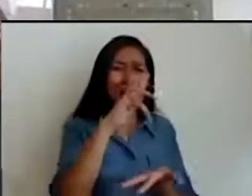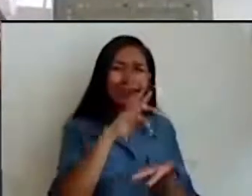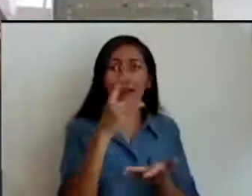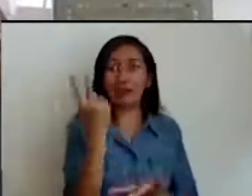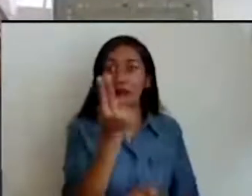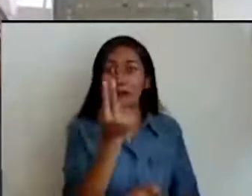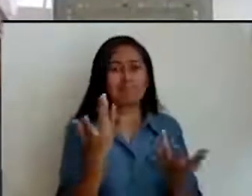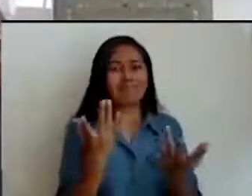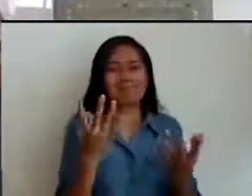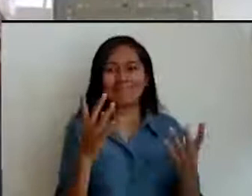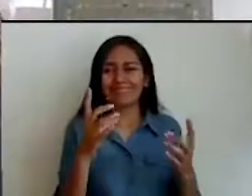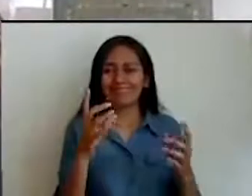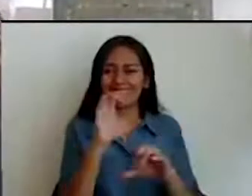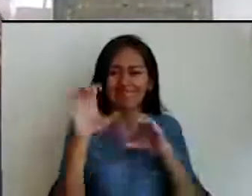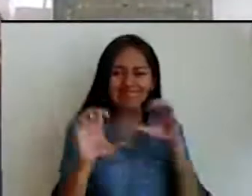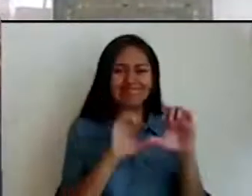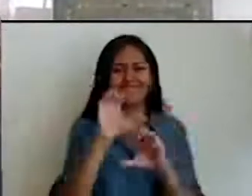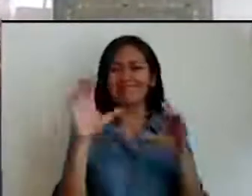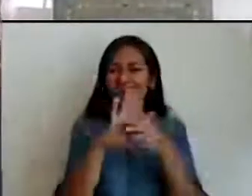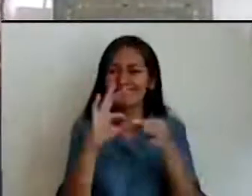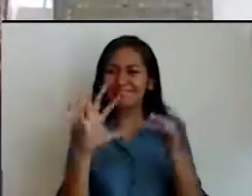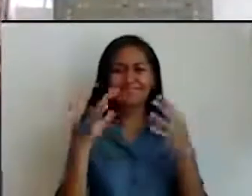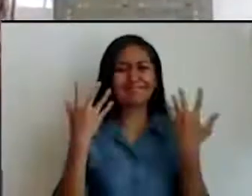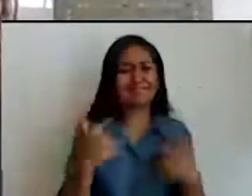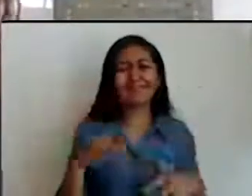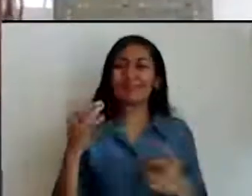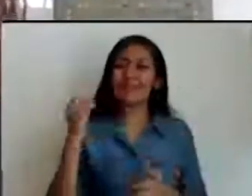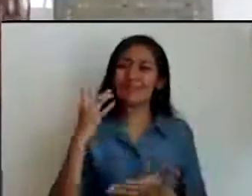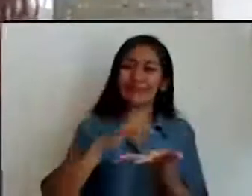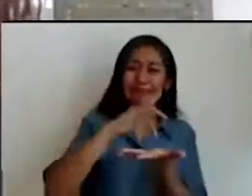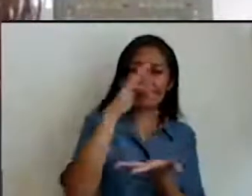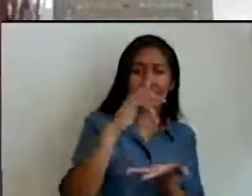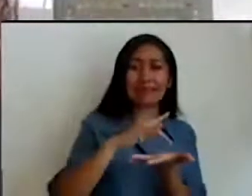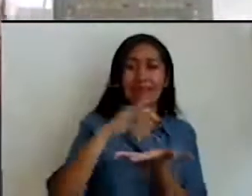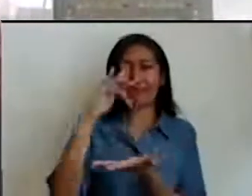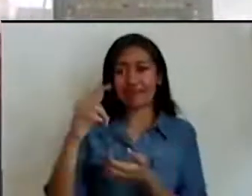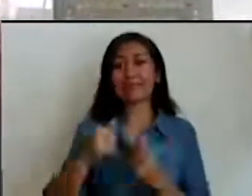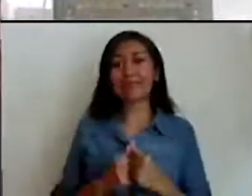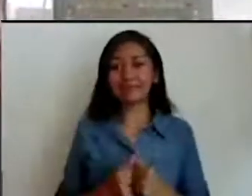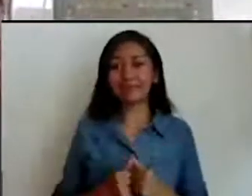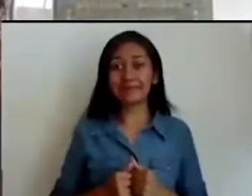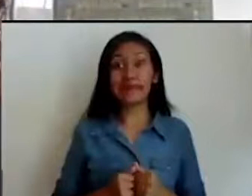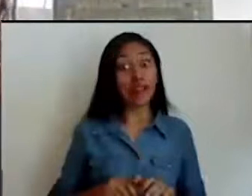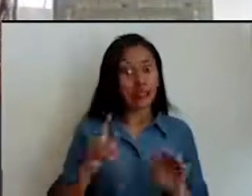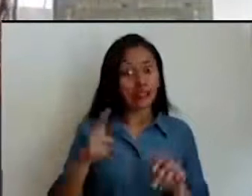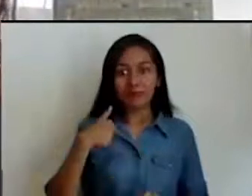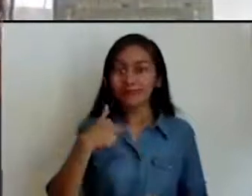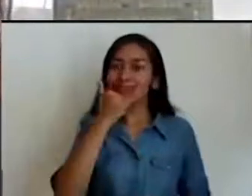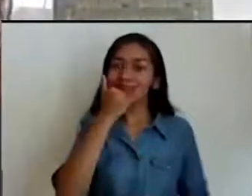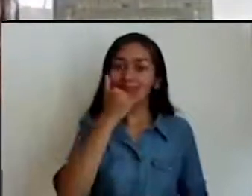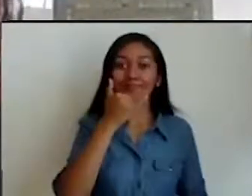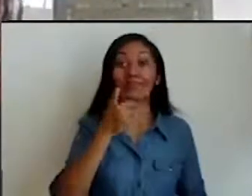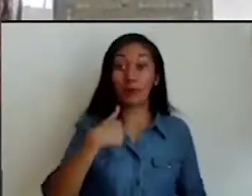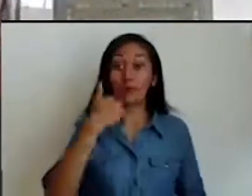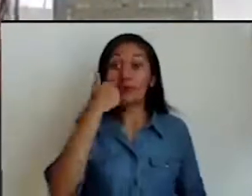italiani che hanno stato con noi questo giorno. Bueno, yo me permito recordarles que el próximo viernes tenemos